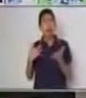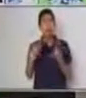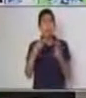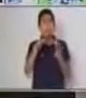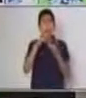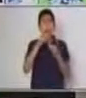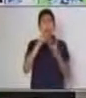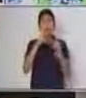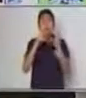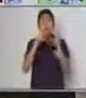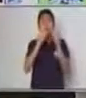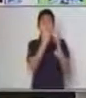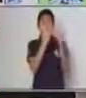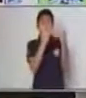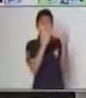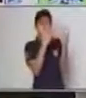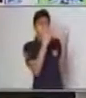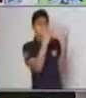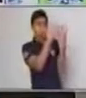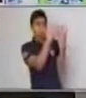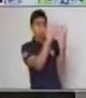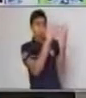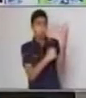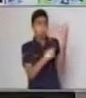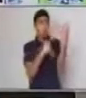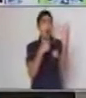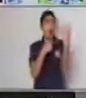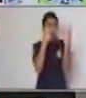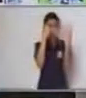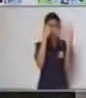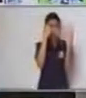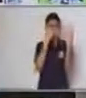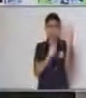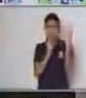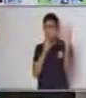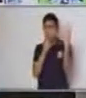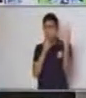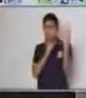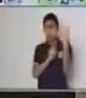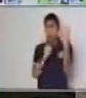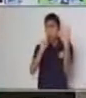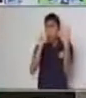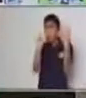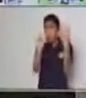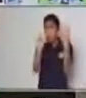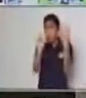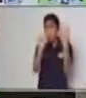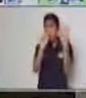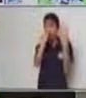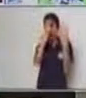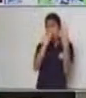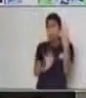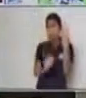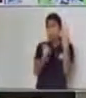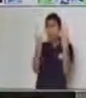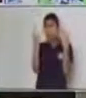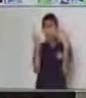que son divisibles únicamente entre el número 1 y ellos mismos. Por